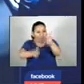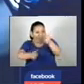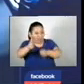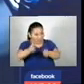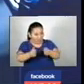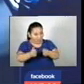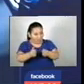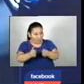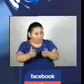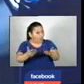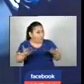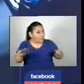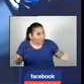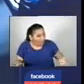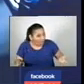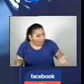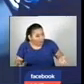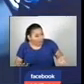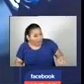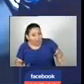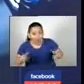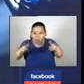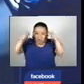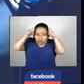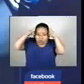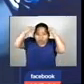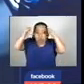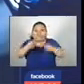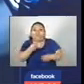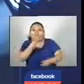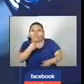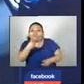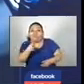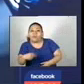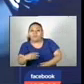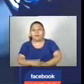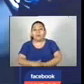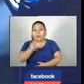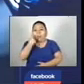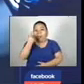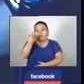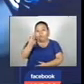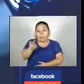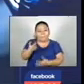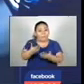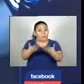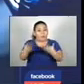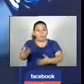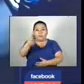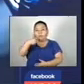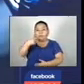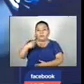pero leche de cabra. Muchos le atribuyen una gran cantidad de vitaminas.